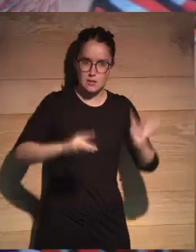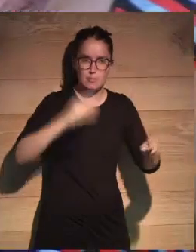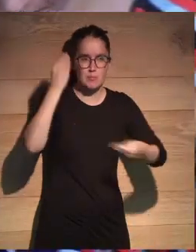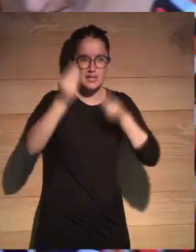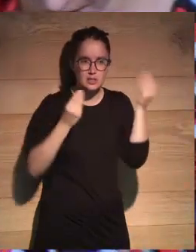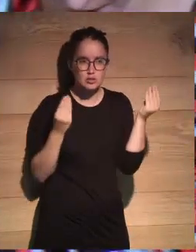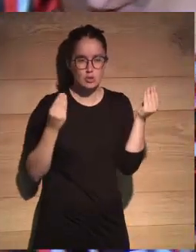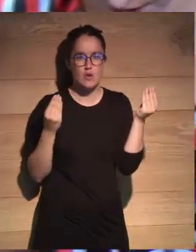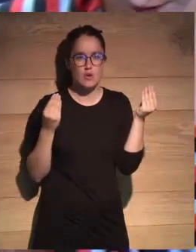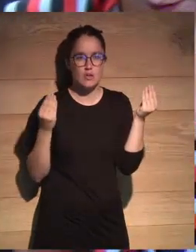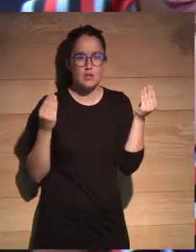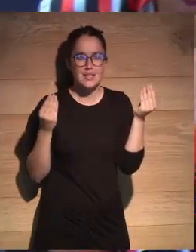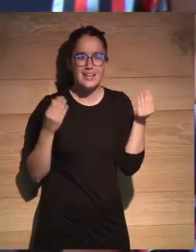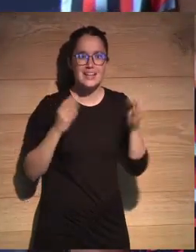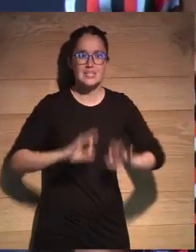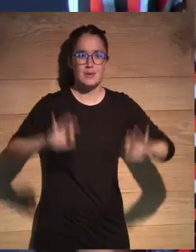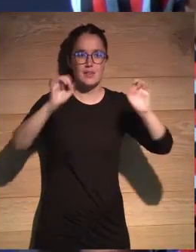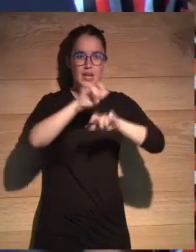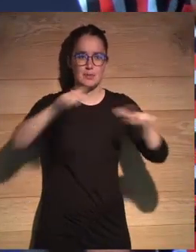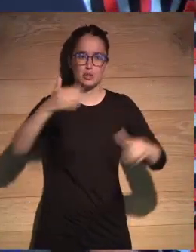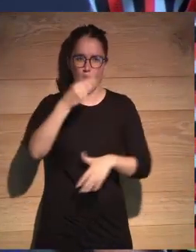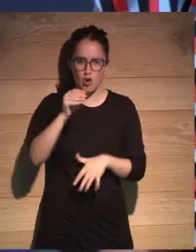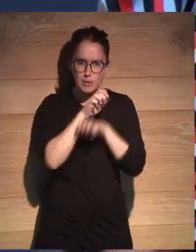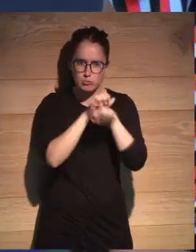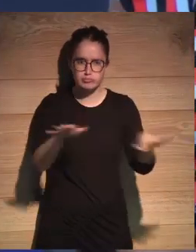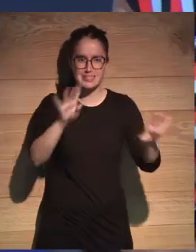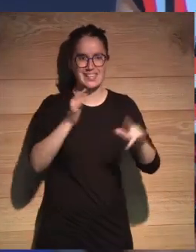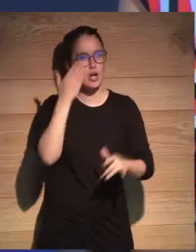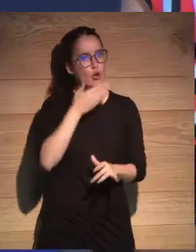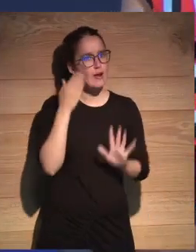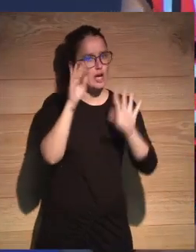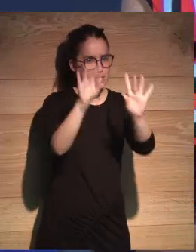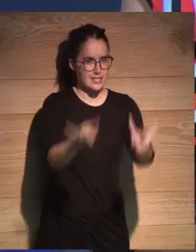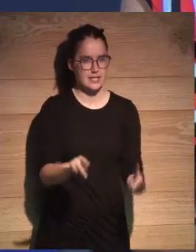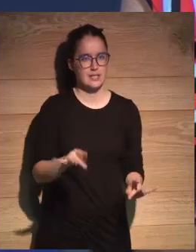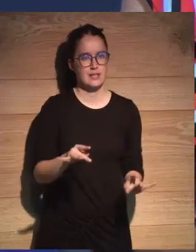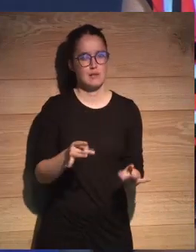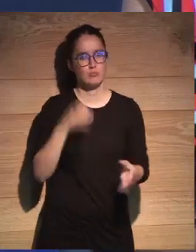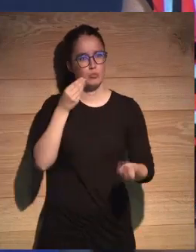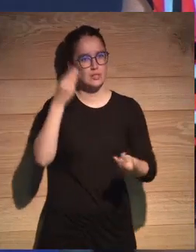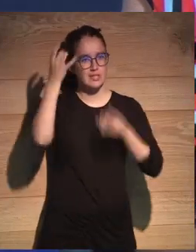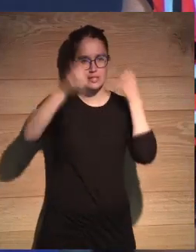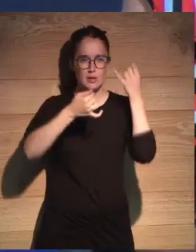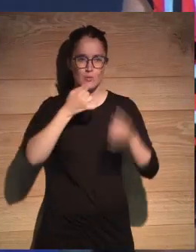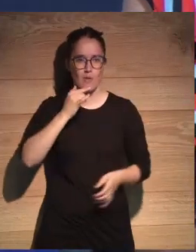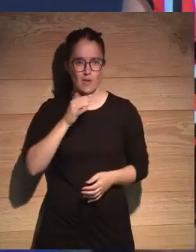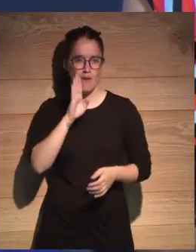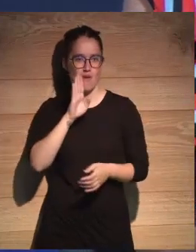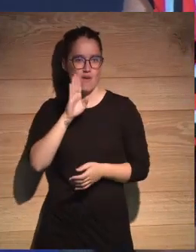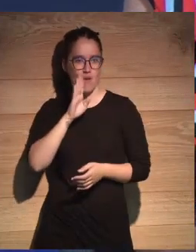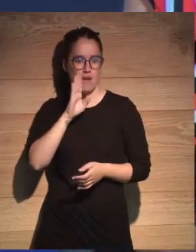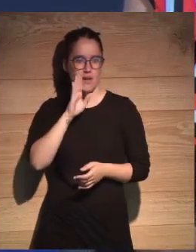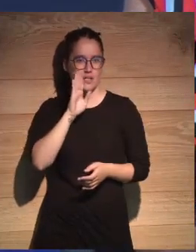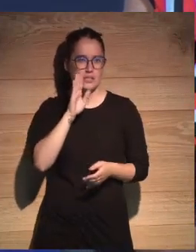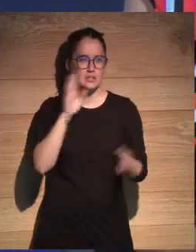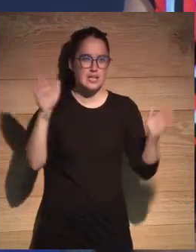está llegando, en concreto, por ejemplo, a la gente joven. A las escuelas sí que se está llegando. Sí que hay muchas actividades, como se mencionaba, la Noche